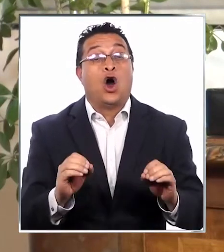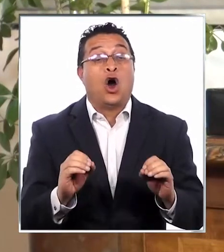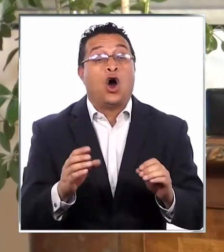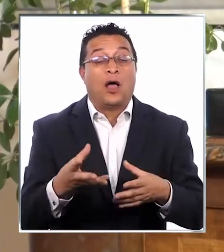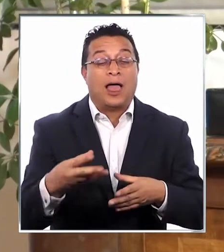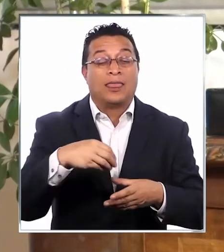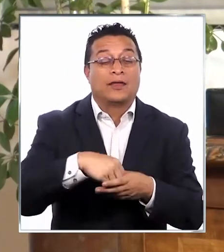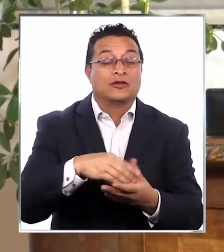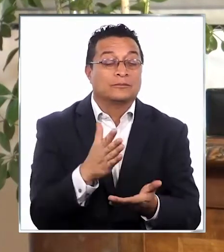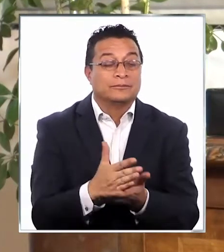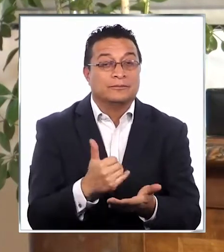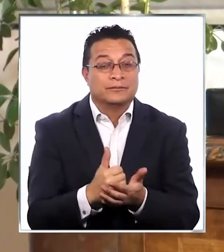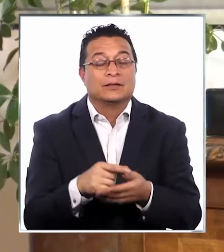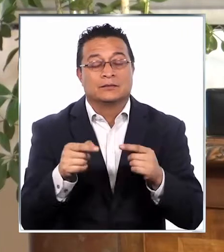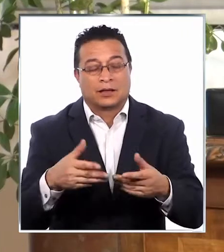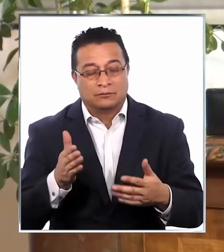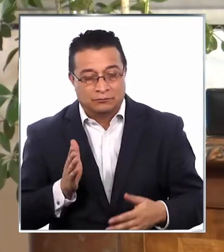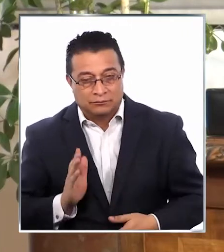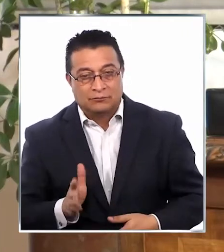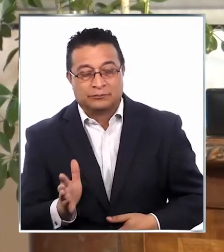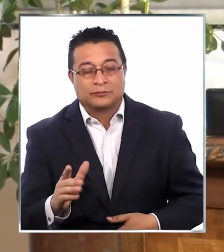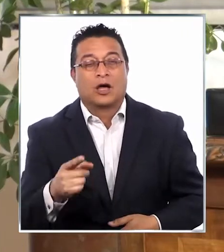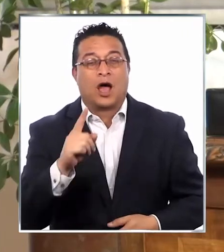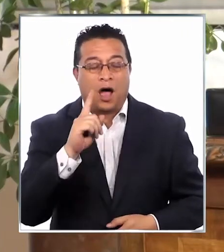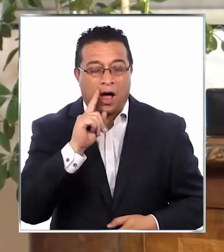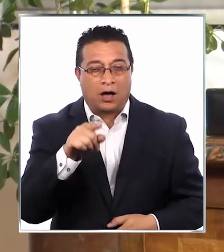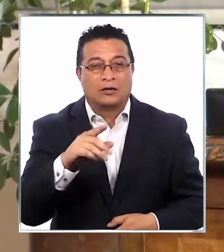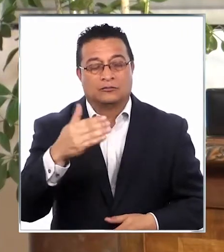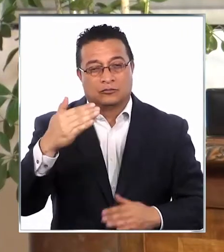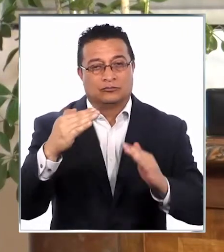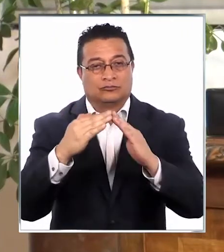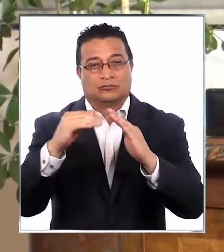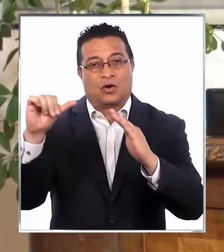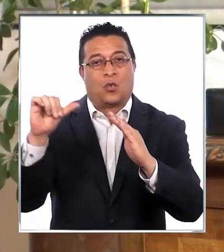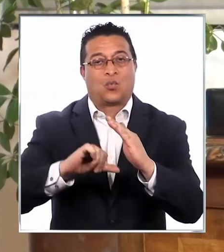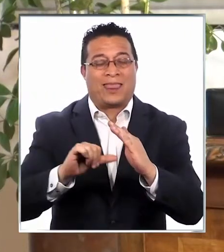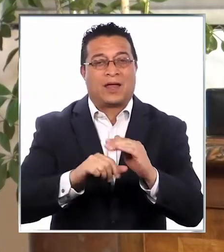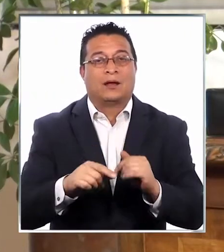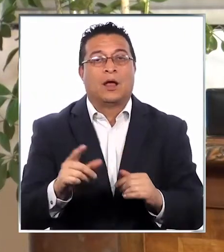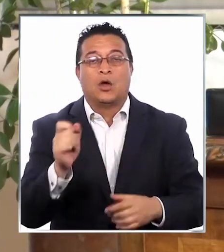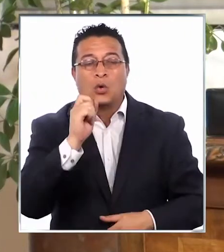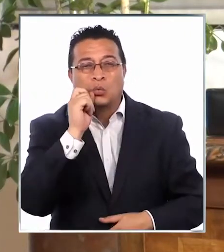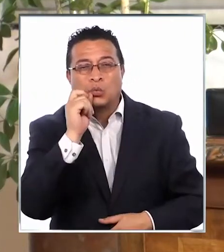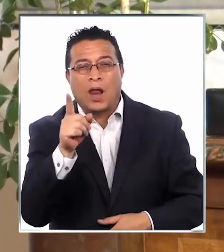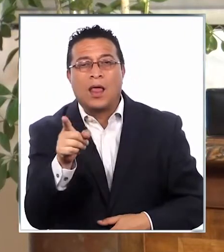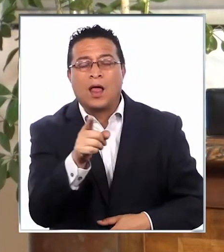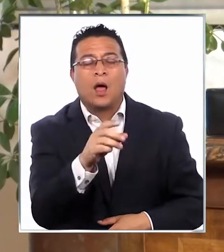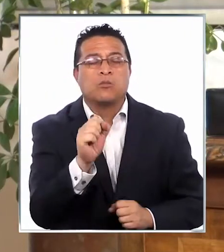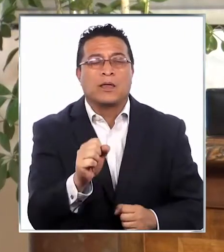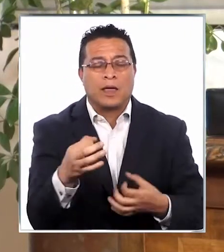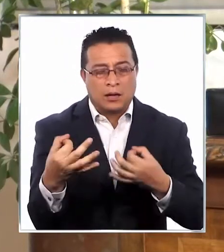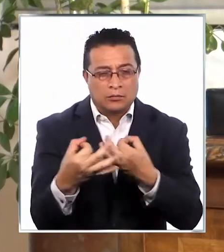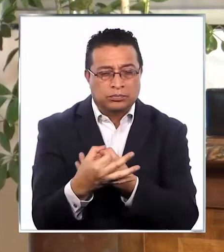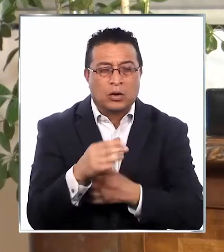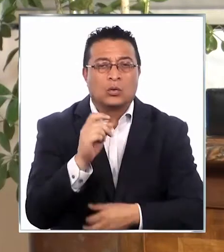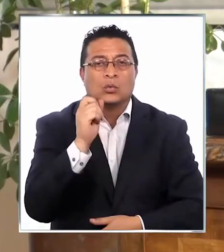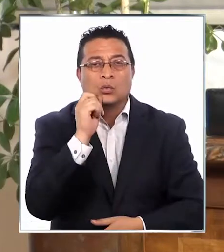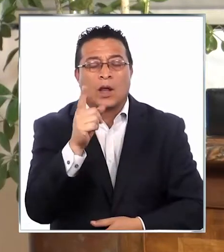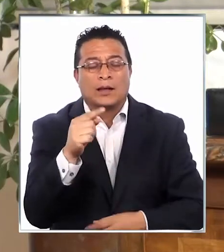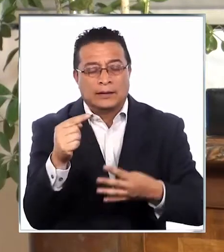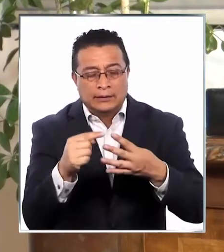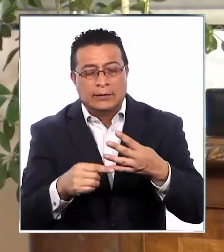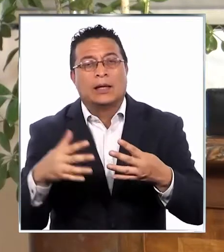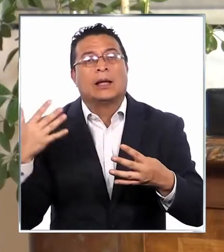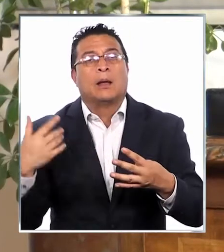o dentro de las medidas que se adoptaban permanentemente, estaban las cuarentenas. ¿Cuáles son, cómo podría explicar usted cuáles son las determinantes